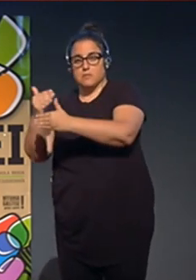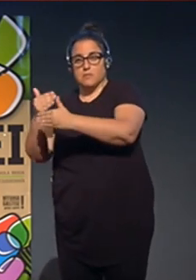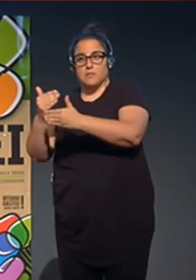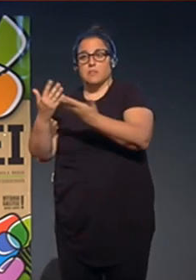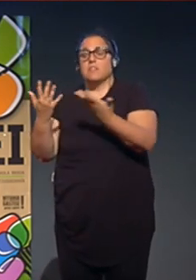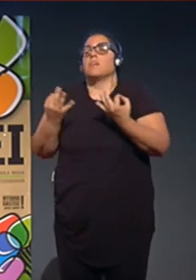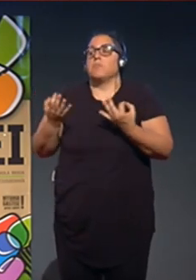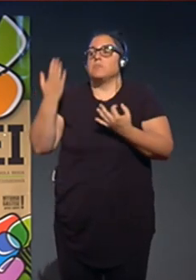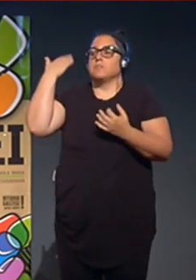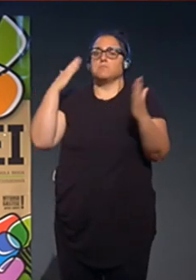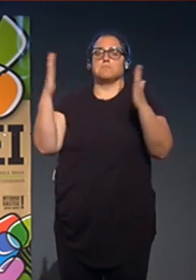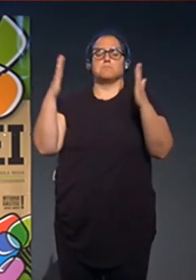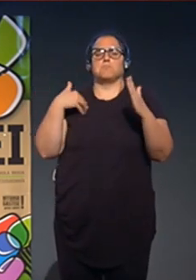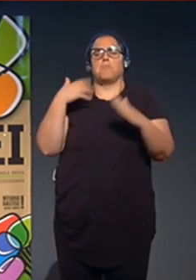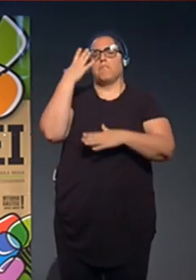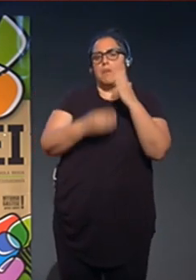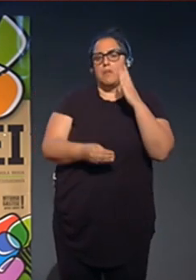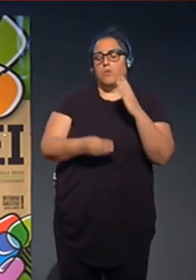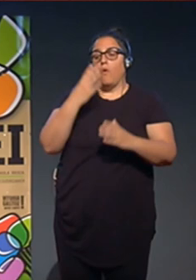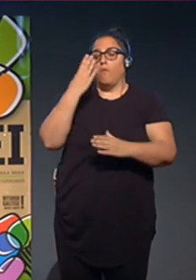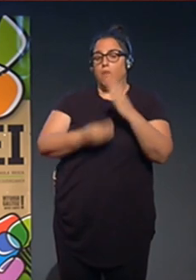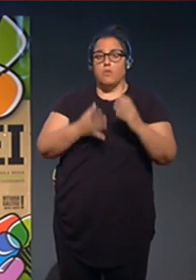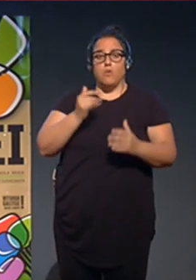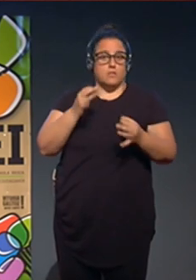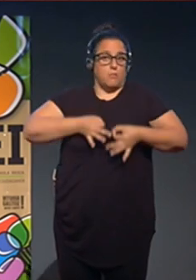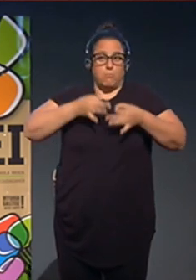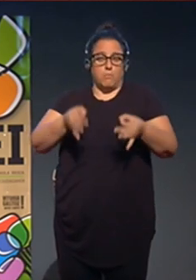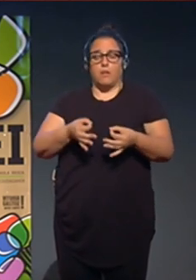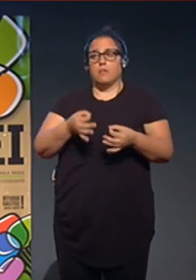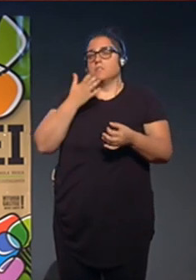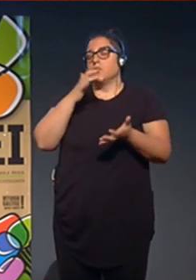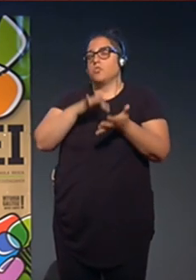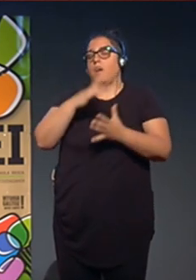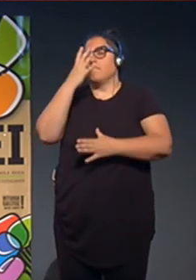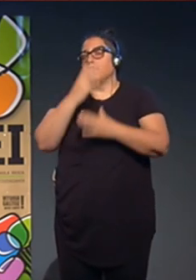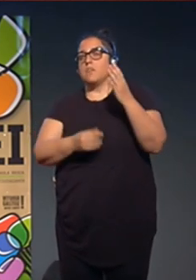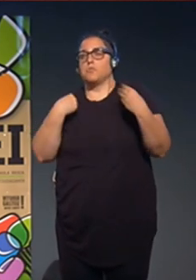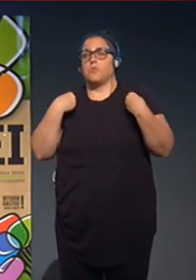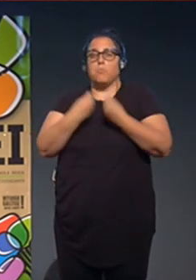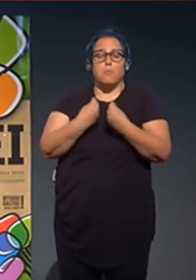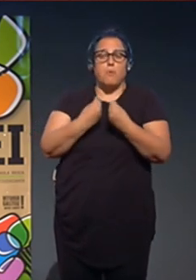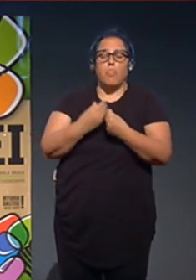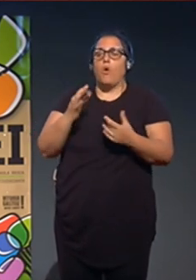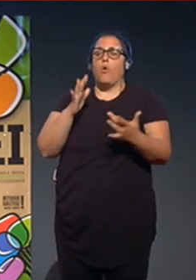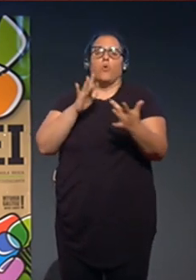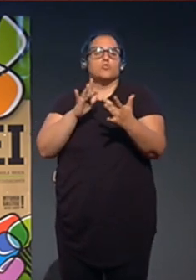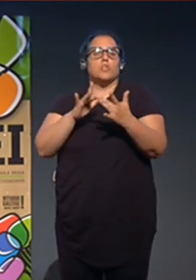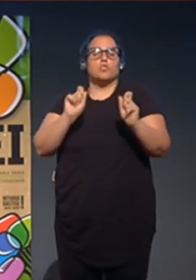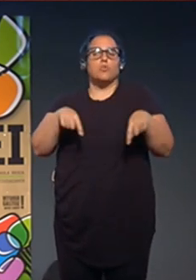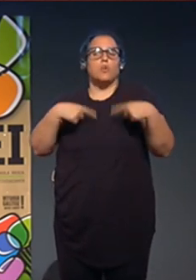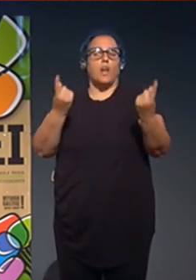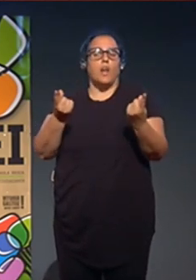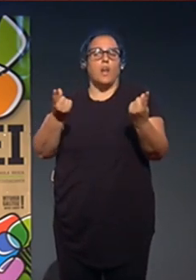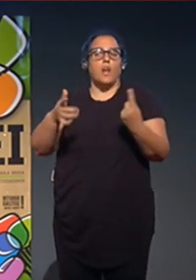cometían errores y cuando había un error principalmente de convivencia o de relación con la naturaleza a la que el